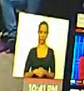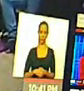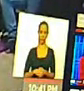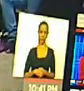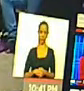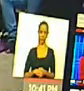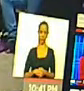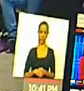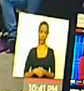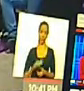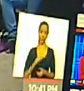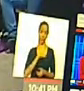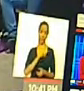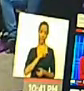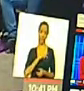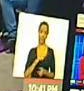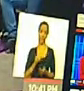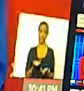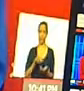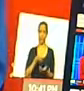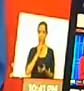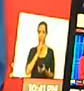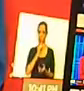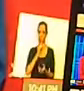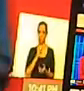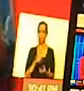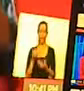El falso positivo. Ahí está